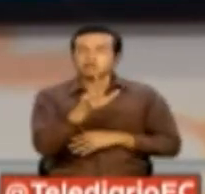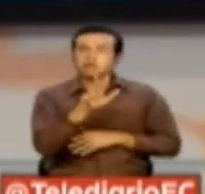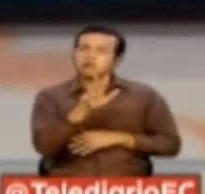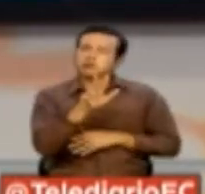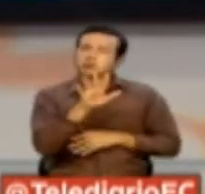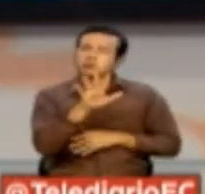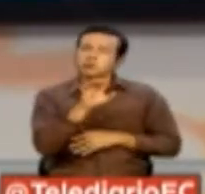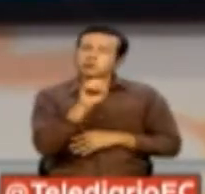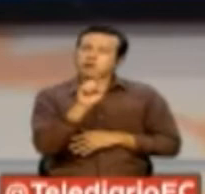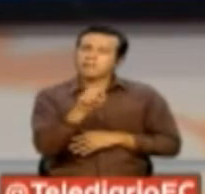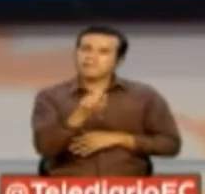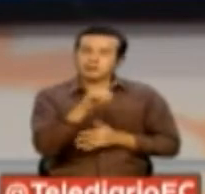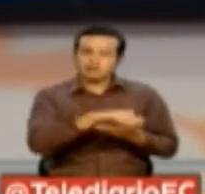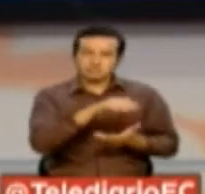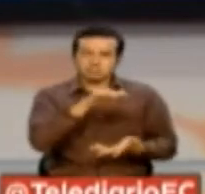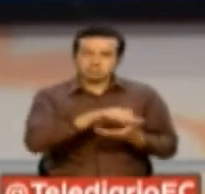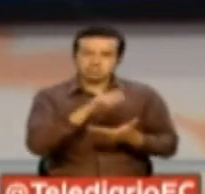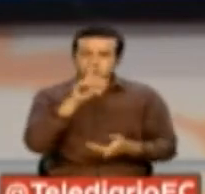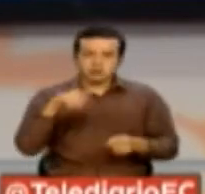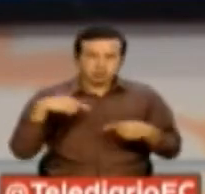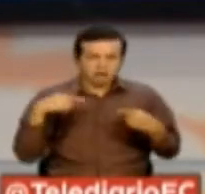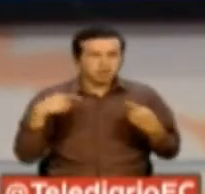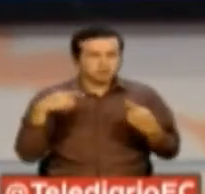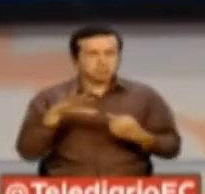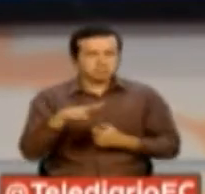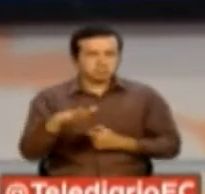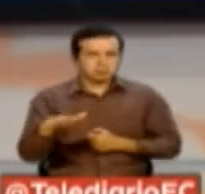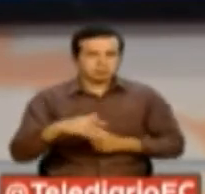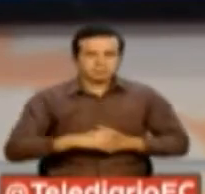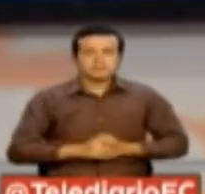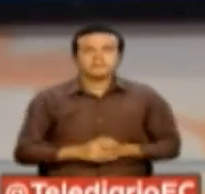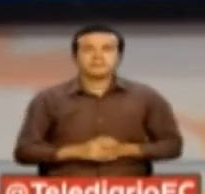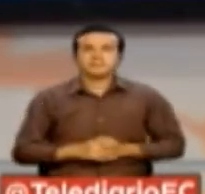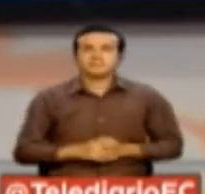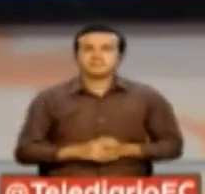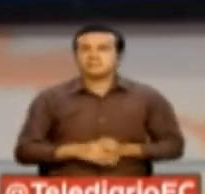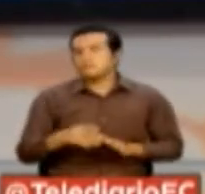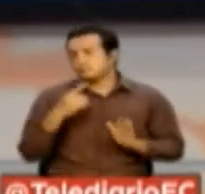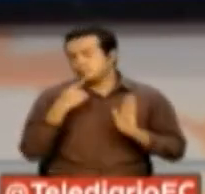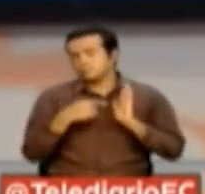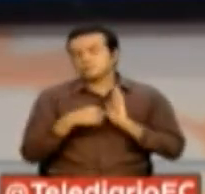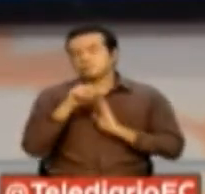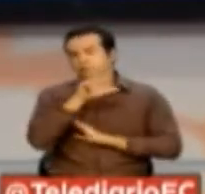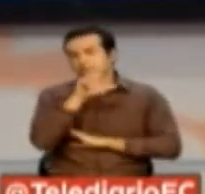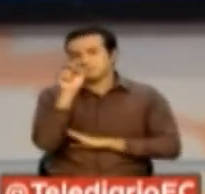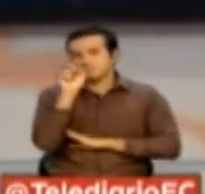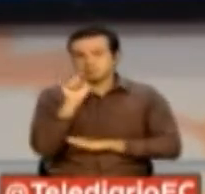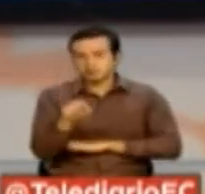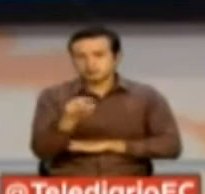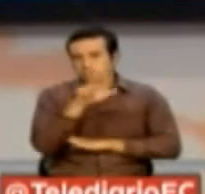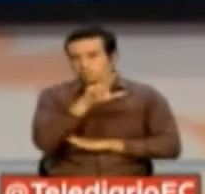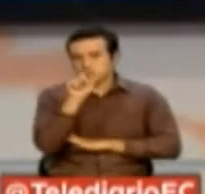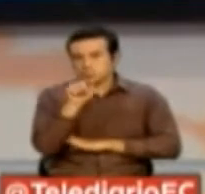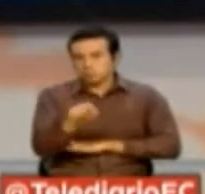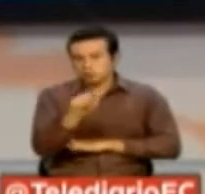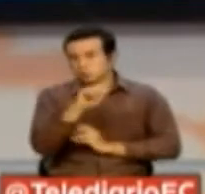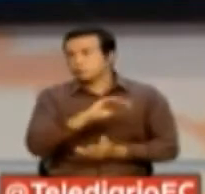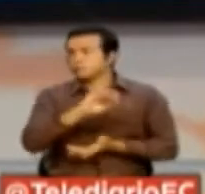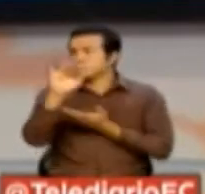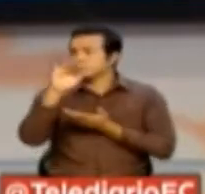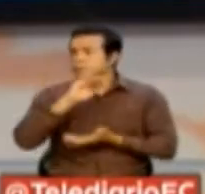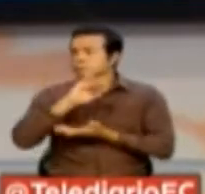350 mil barriles diarios aproximadamente supongamos que 300.000 barriles se hubieran ido